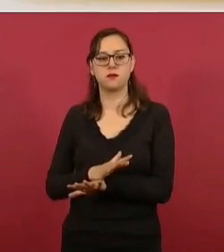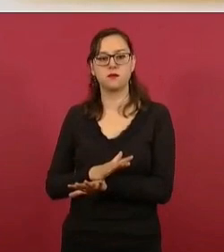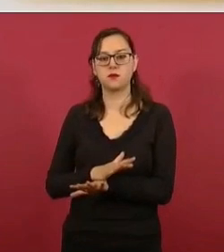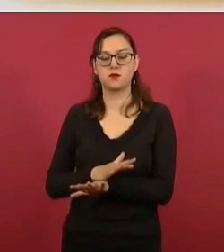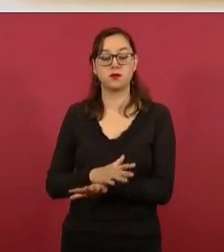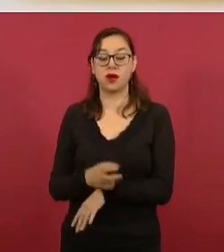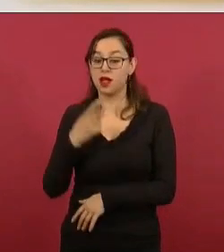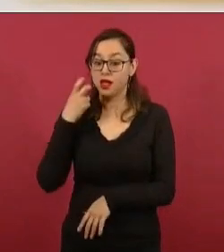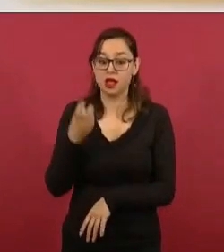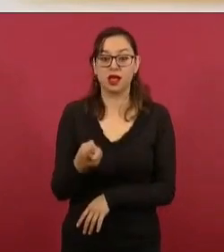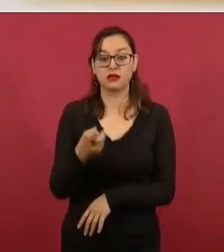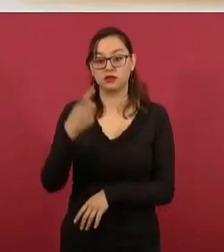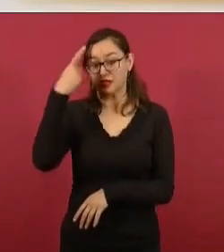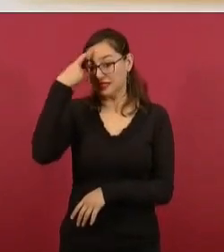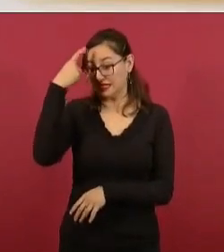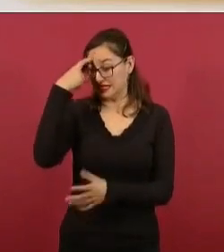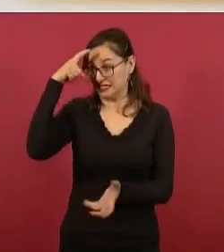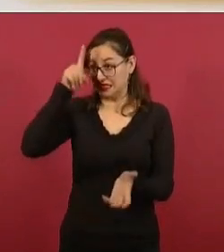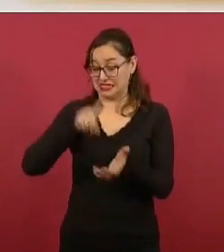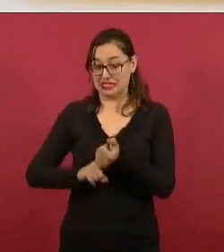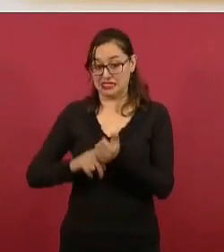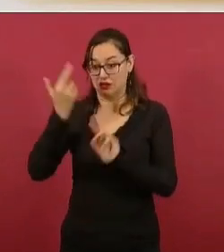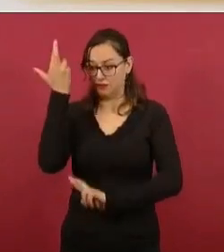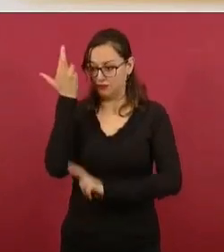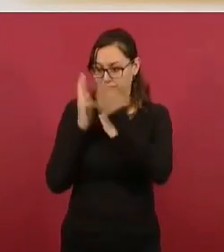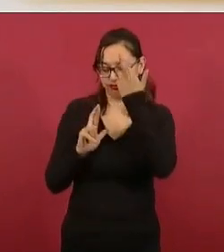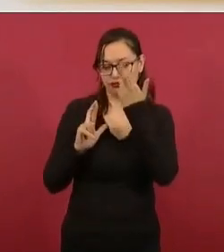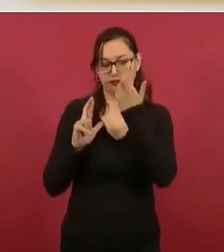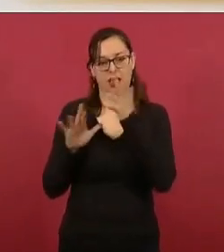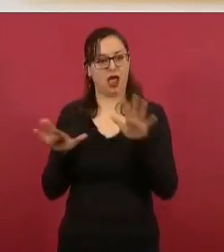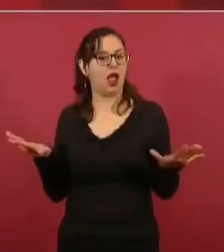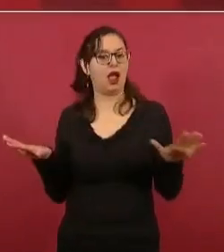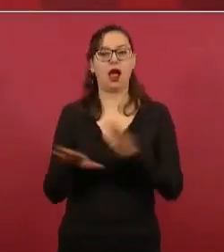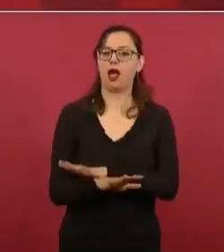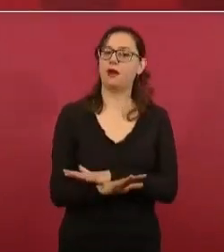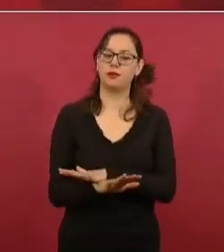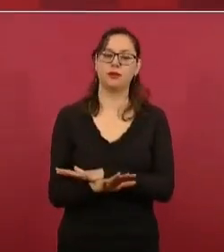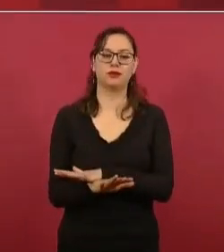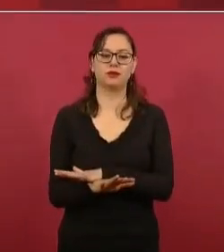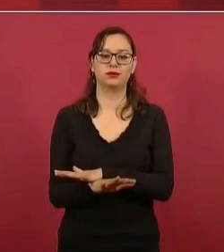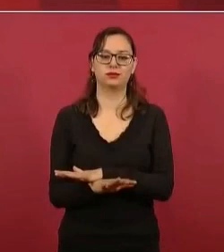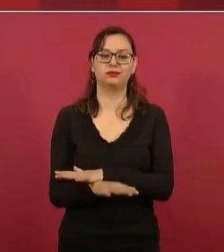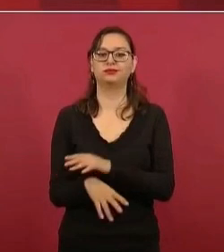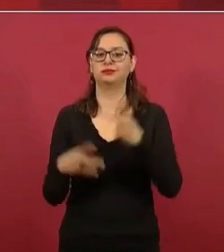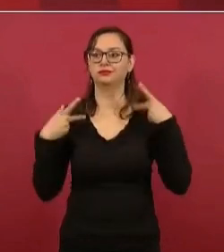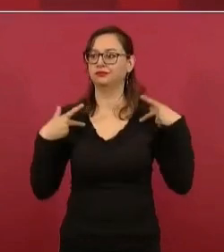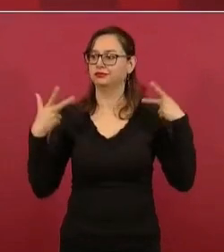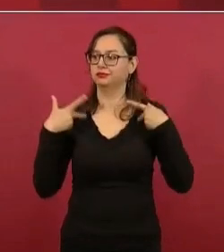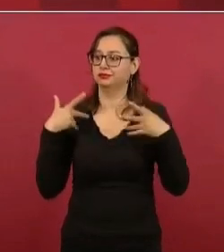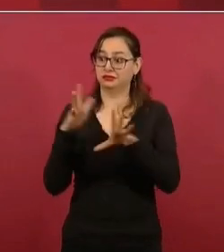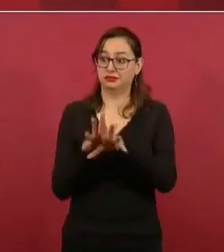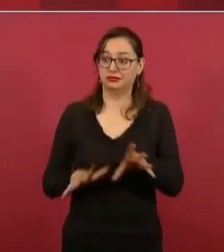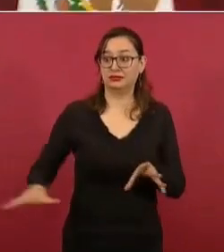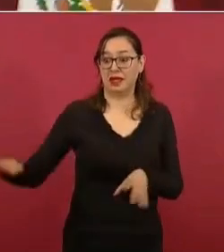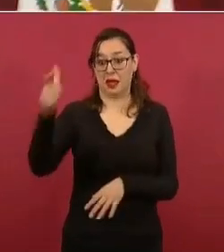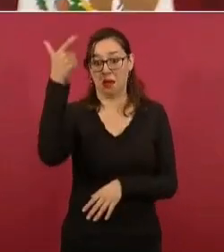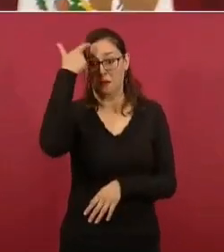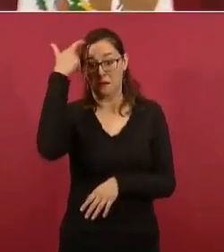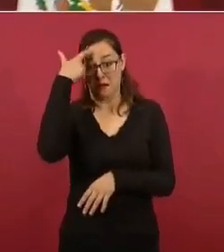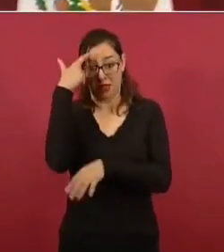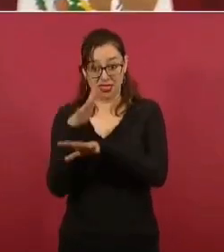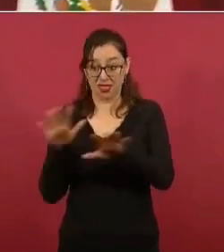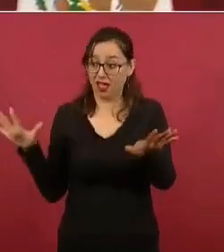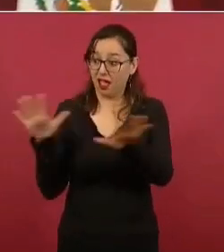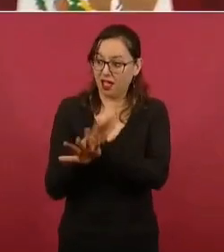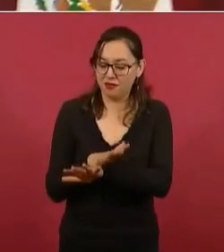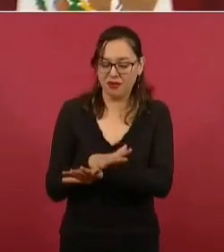Eso es lo más importante. Eso es irreversible. Cuando cambia la mentalidad del pueblo, cambia todo. Y estoy muy